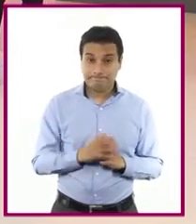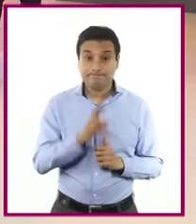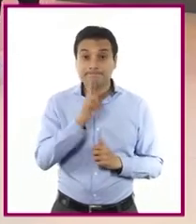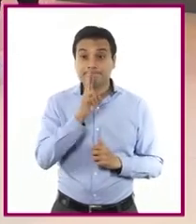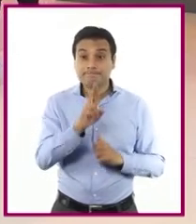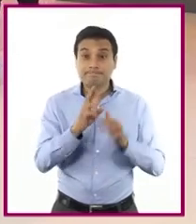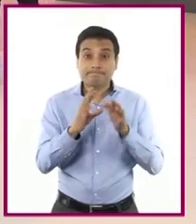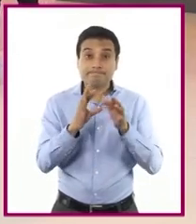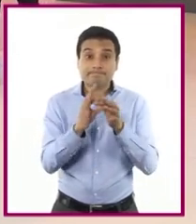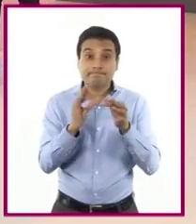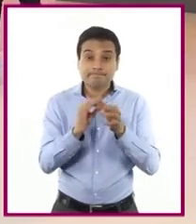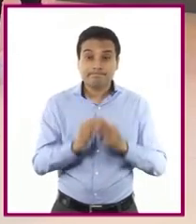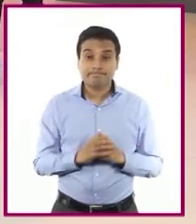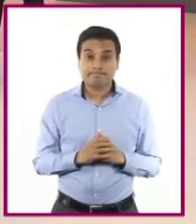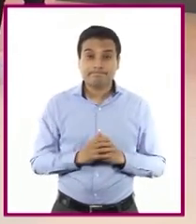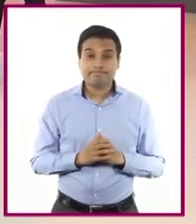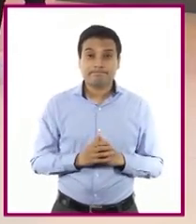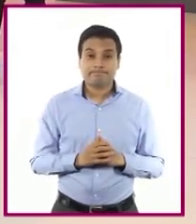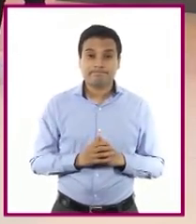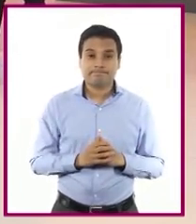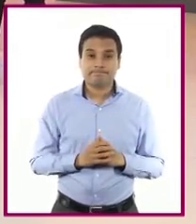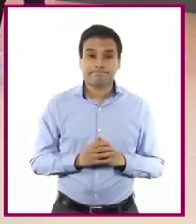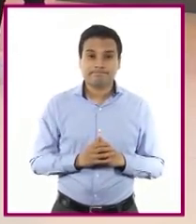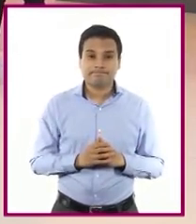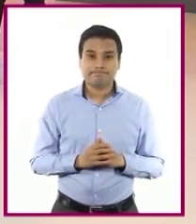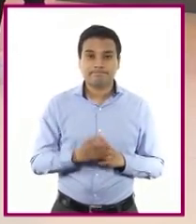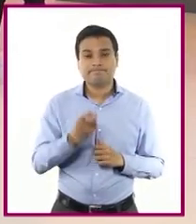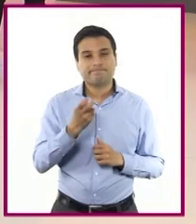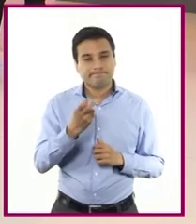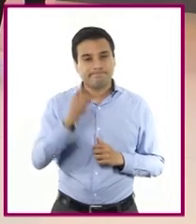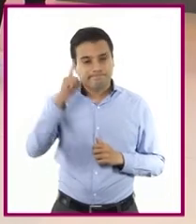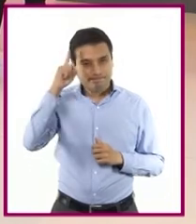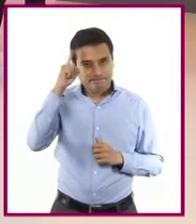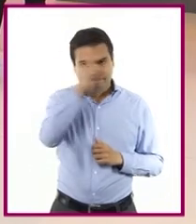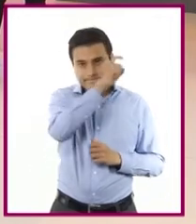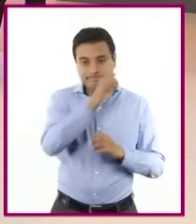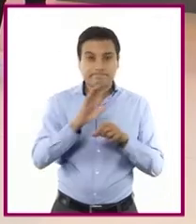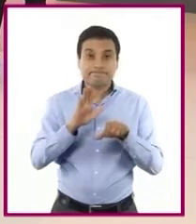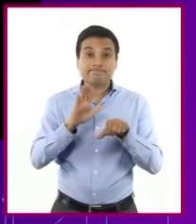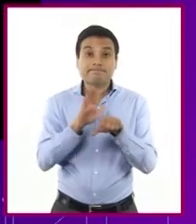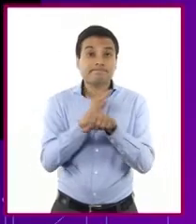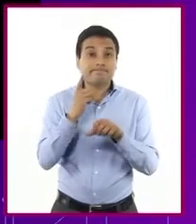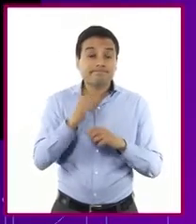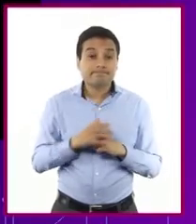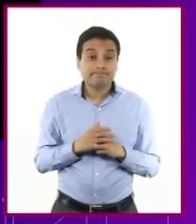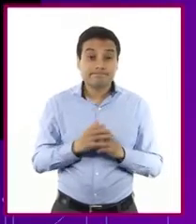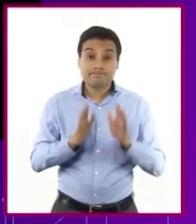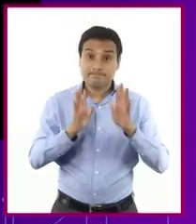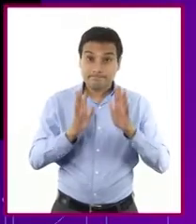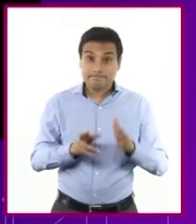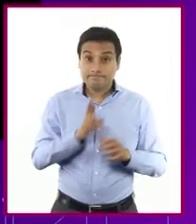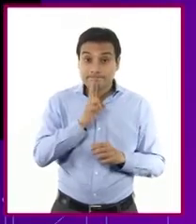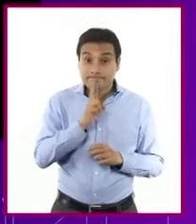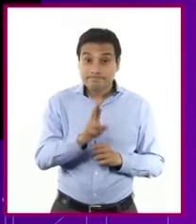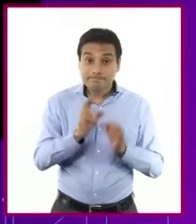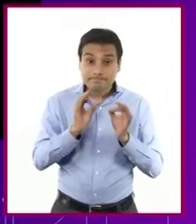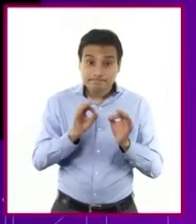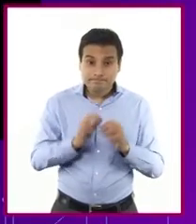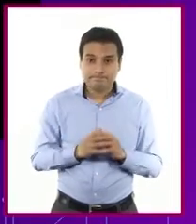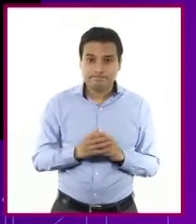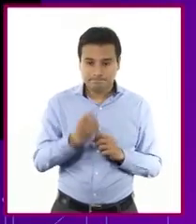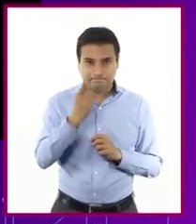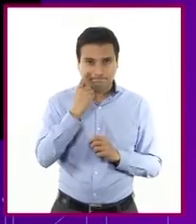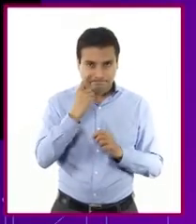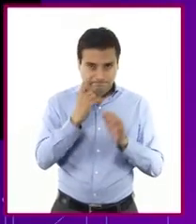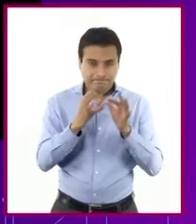danos tu respuesta. Este es un aprendizaje complejo, ya que se está actualizando constantemente, pero hay una clave muy importante en los